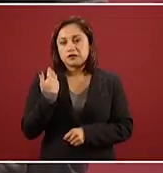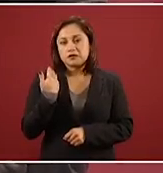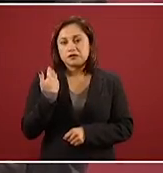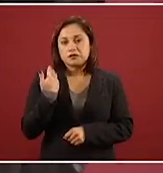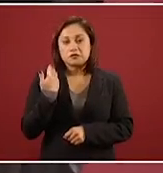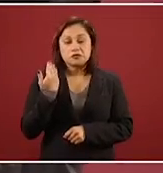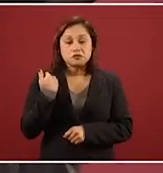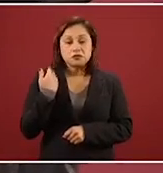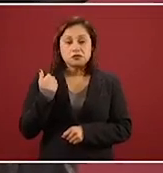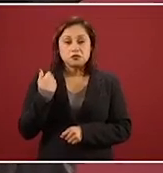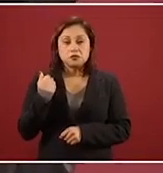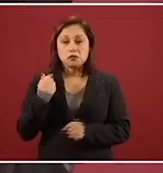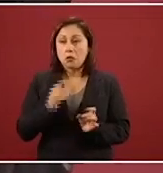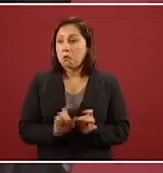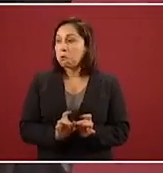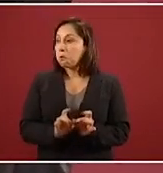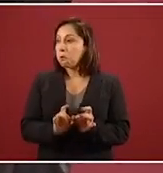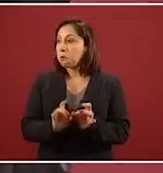Es más,